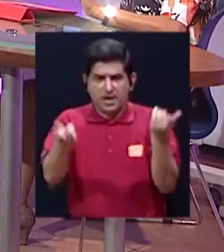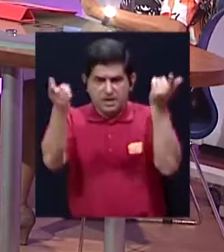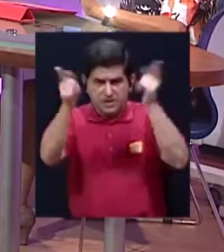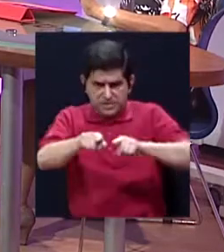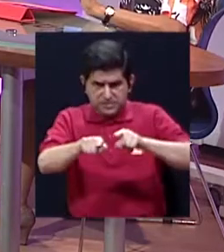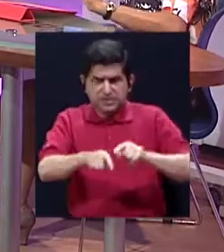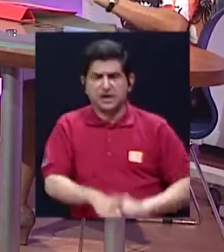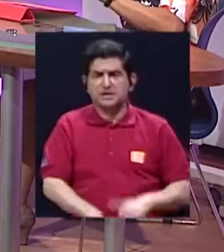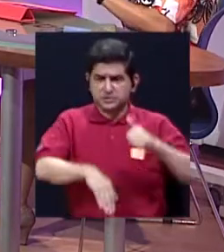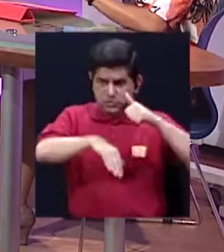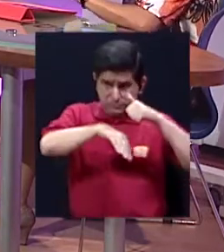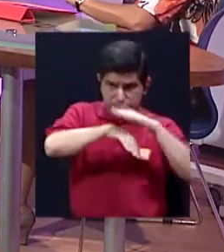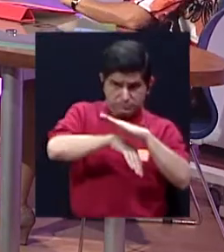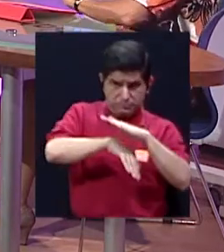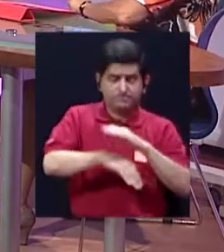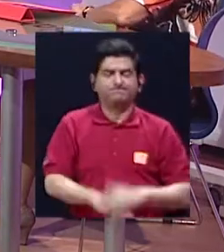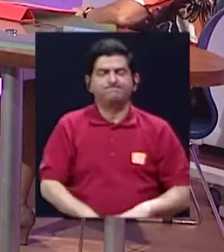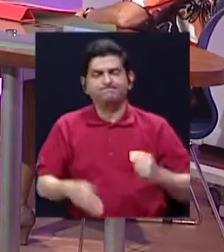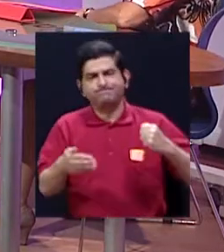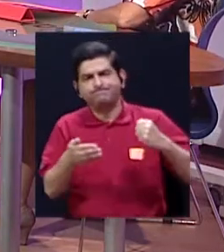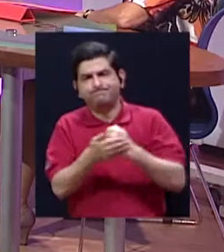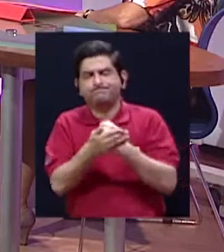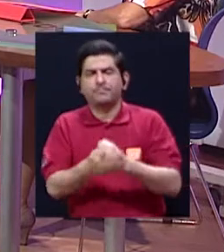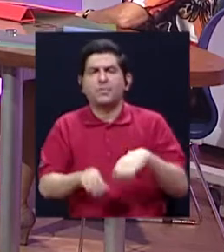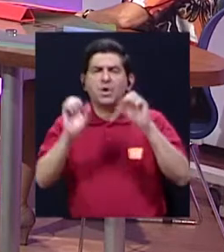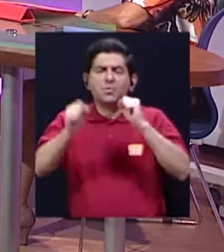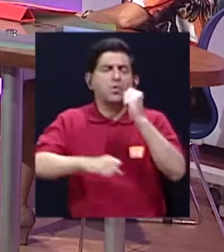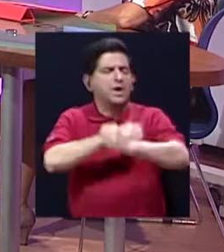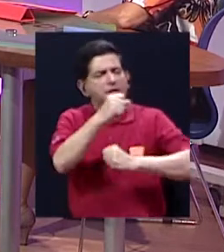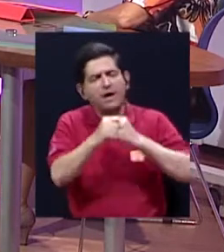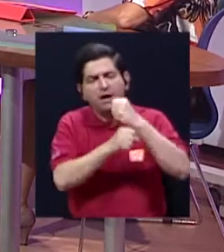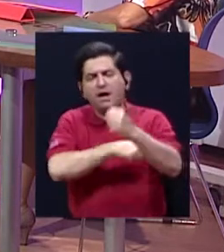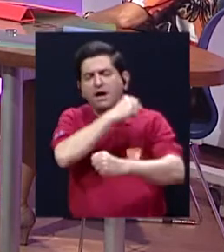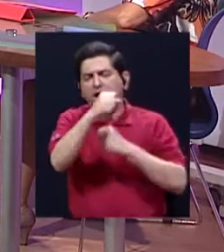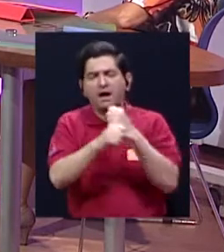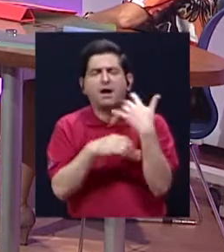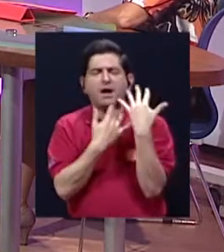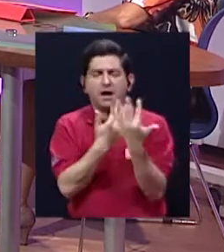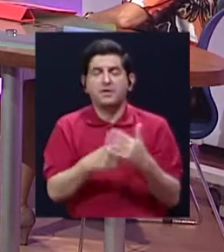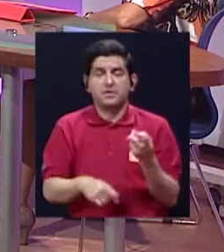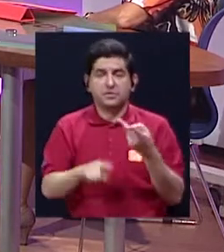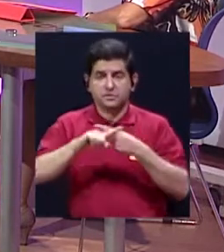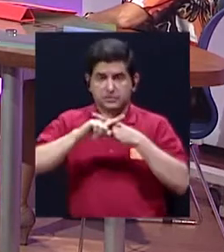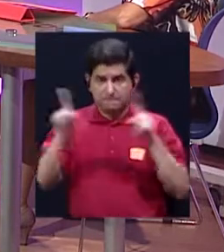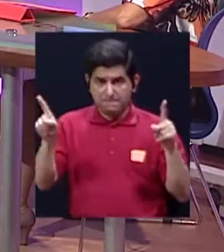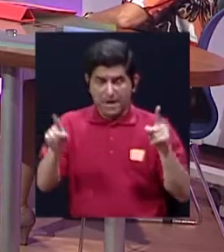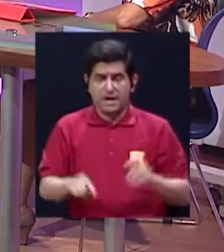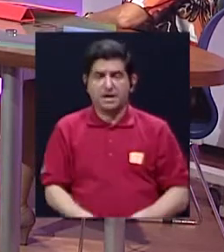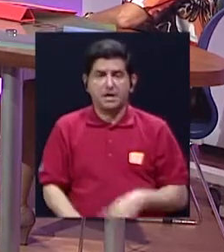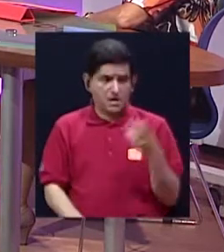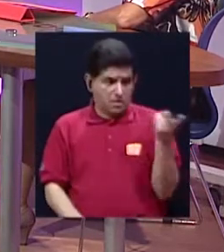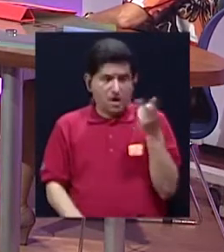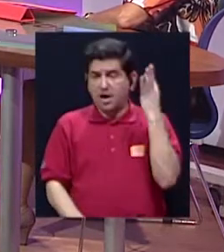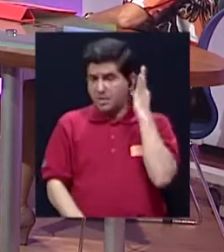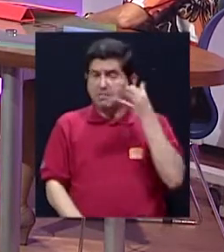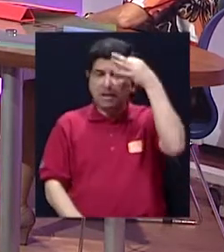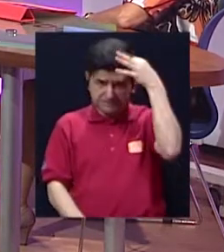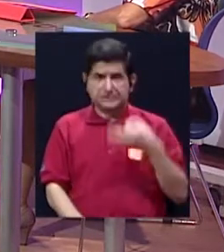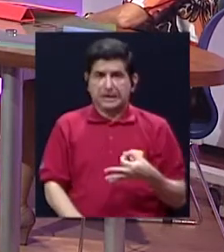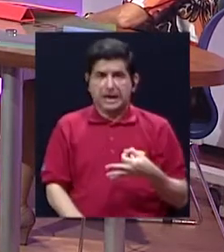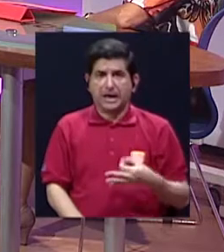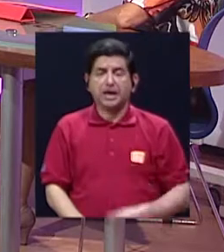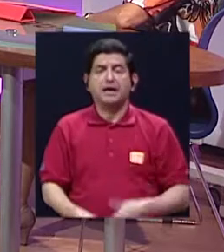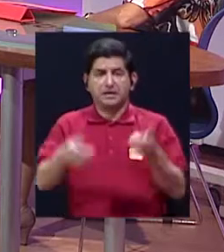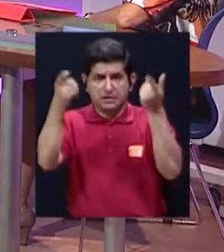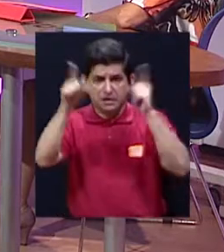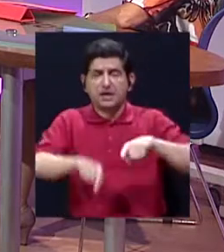a esta sede, desgraciadamente se puede tomar años. Pero estas mujeres, tanto Ana como Aurora, están convencidas de que